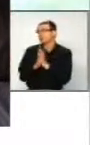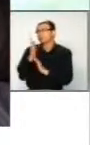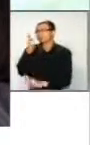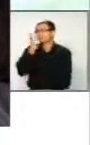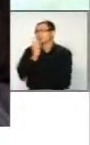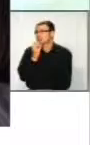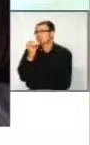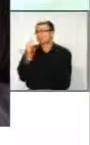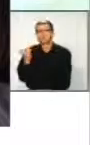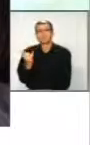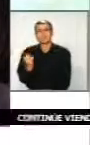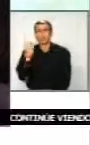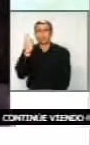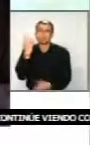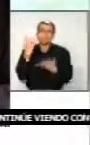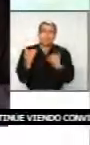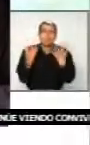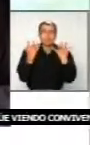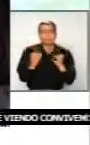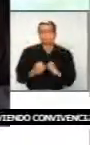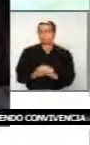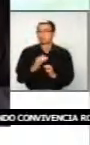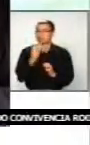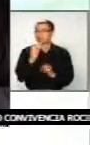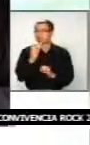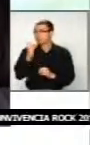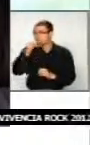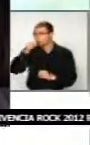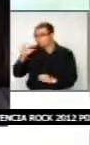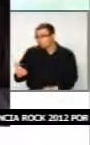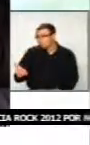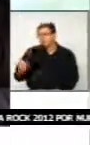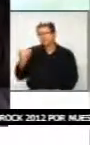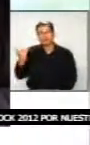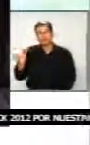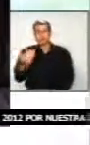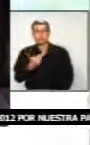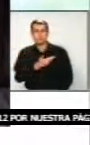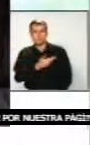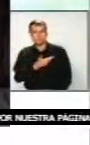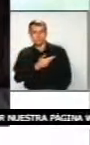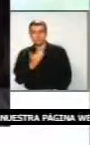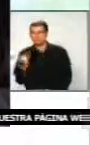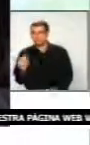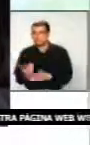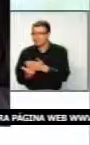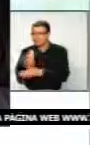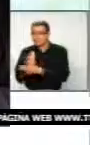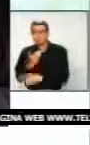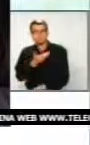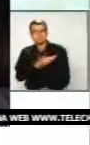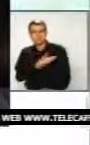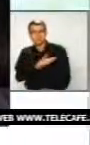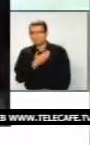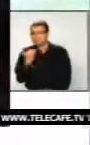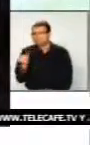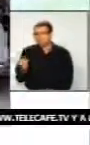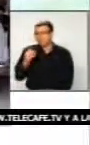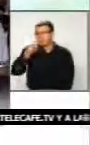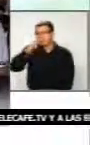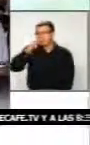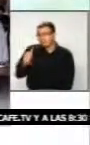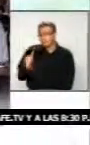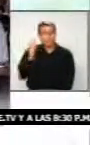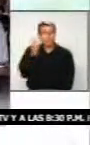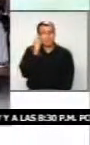Y usted ve que en los hogares, desde muy pequeñas, las mamás empiezan, sin darse cuenta, de manera inconsciente, a enseñarle a las